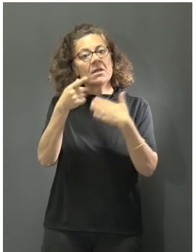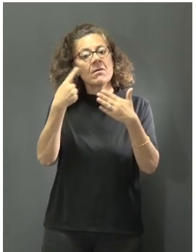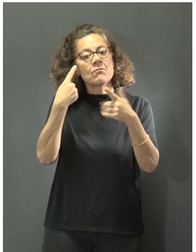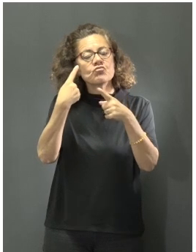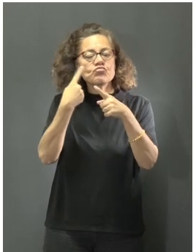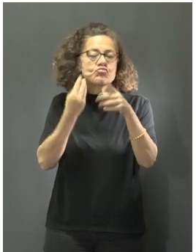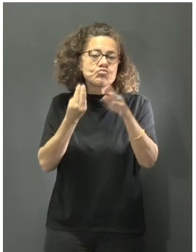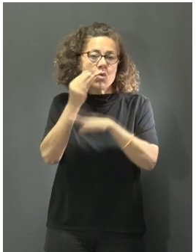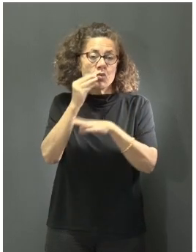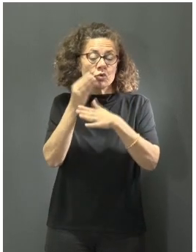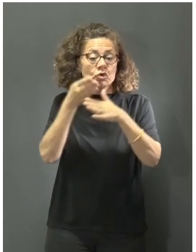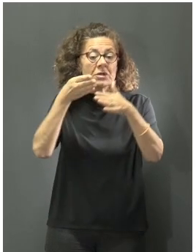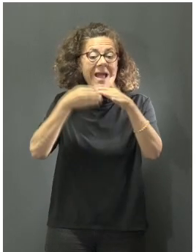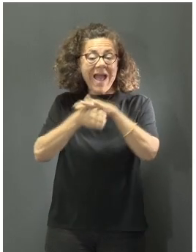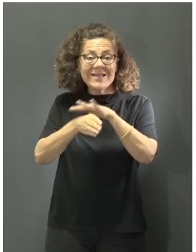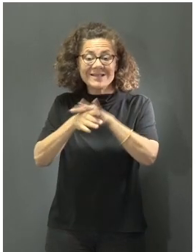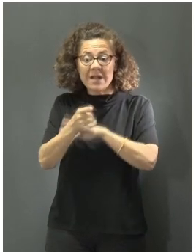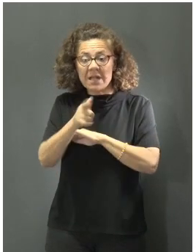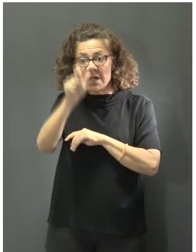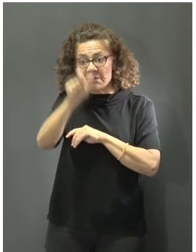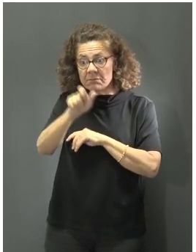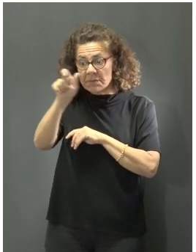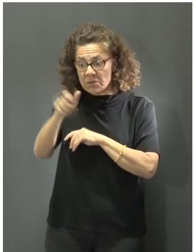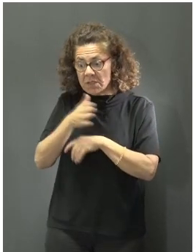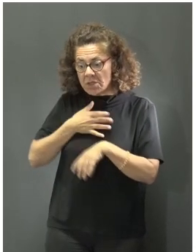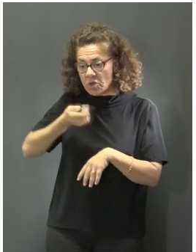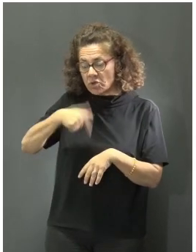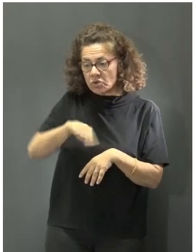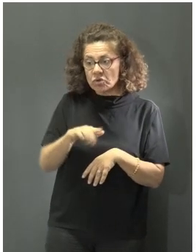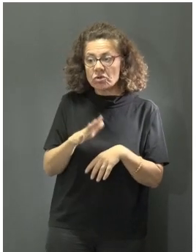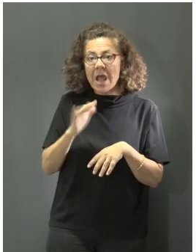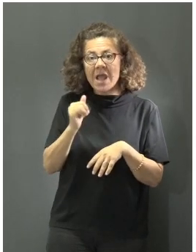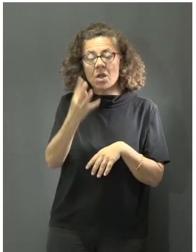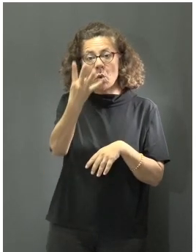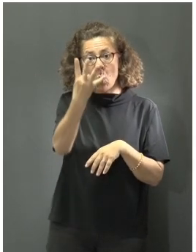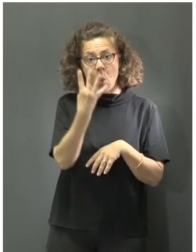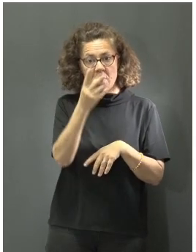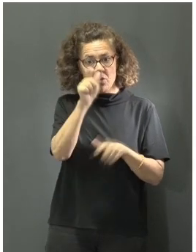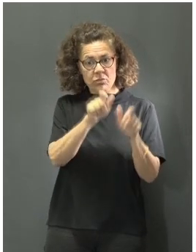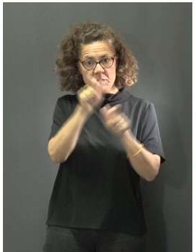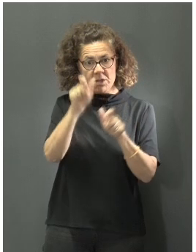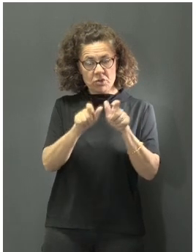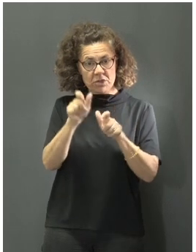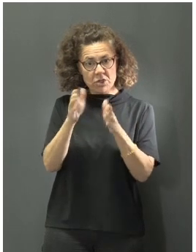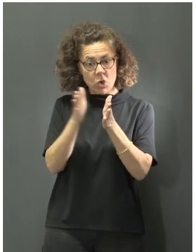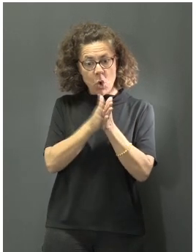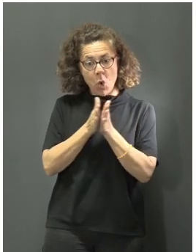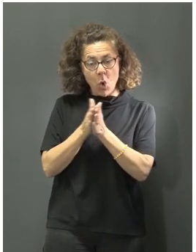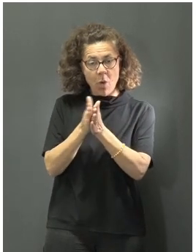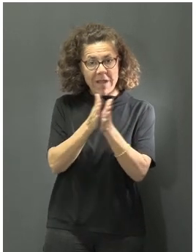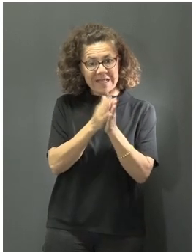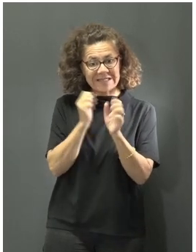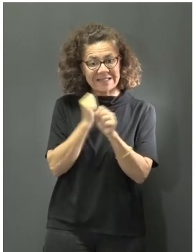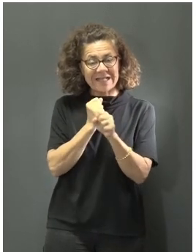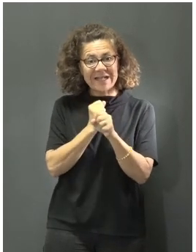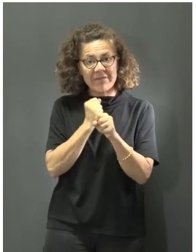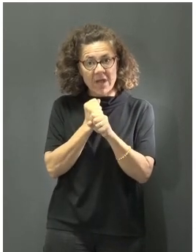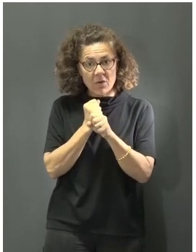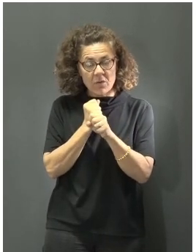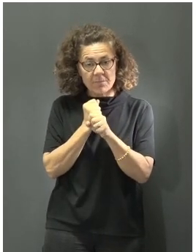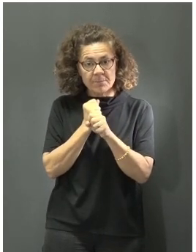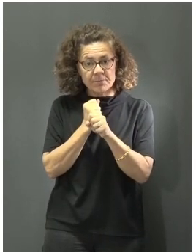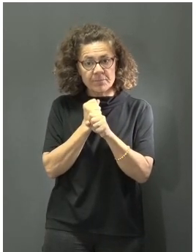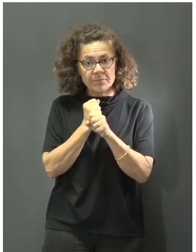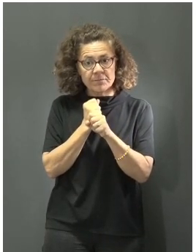¿no? Y ahí las propias personas, nosotros tenemos 4 personas que son compañeras de trabajo, que